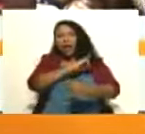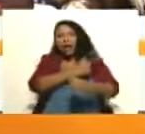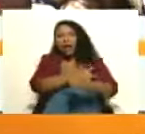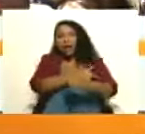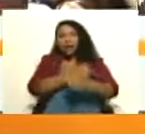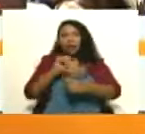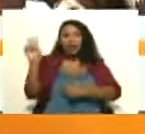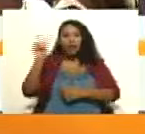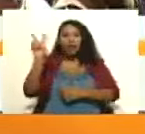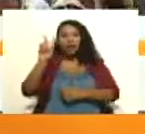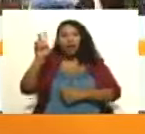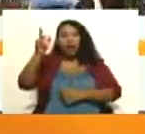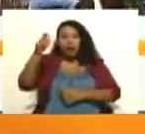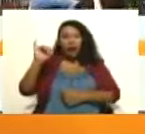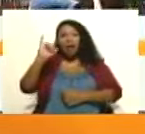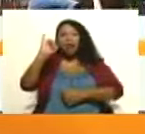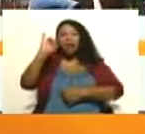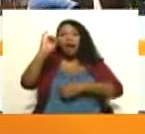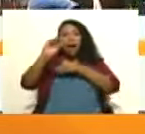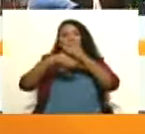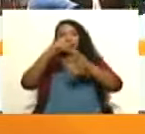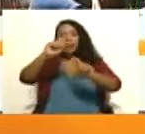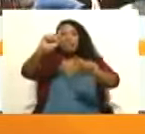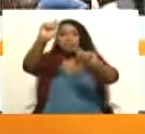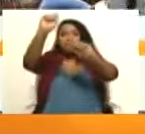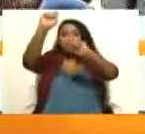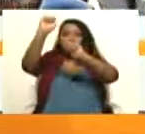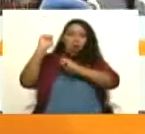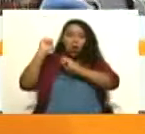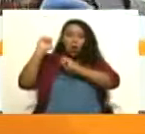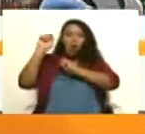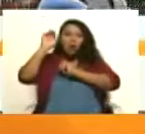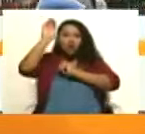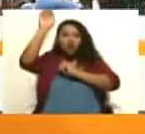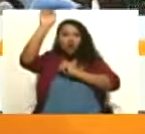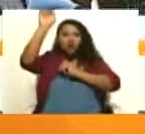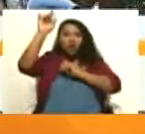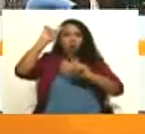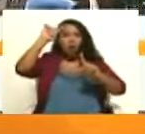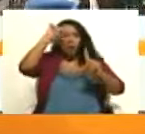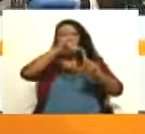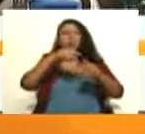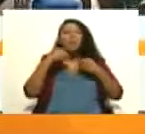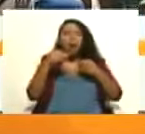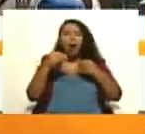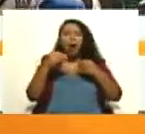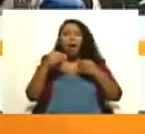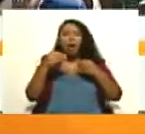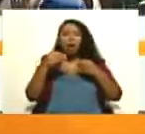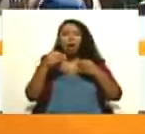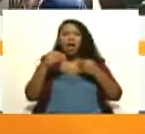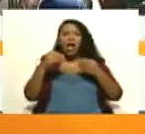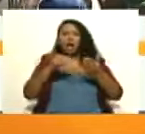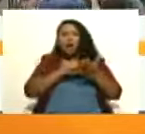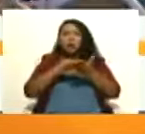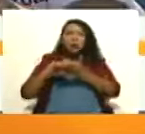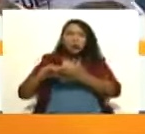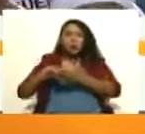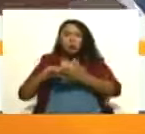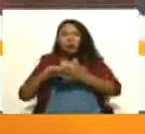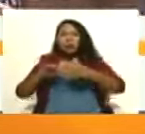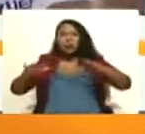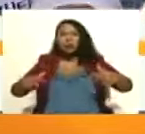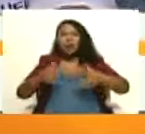Venezuela asumirá los retos futuros para recuperar el territorio que